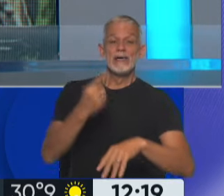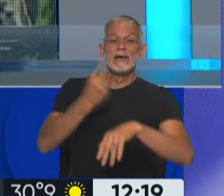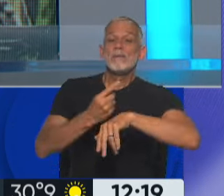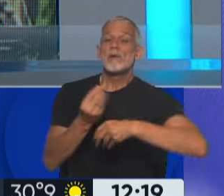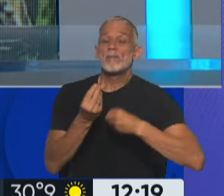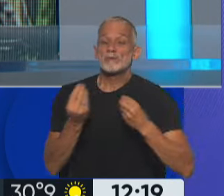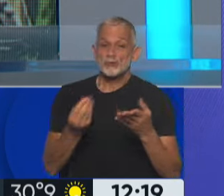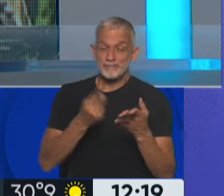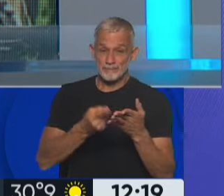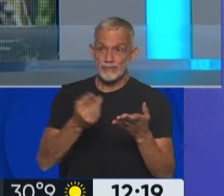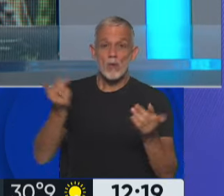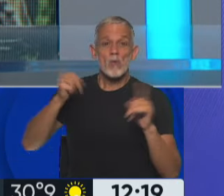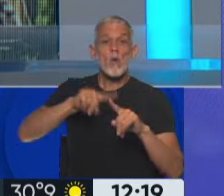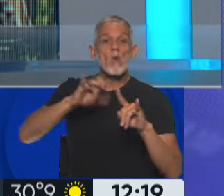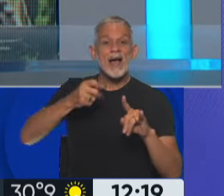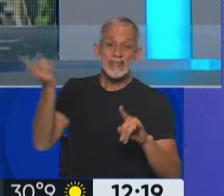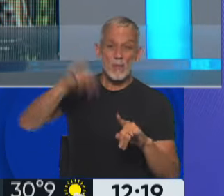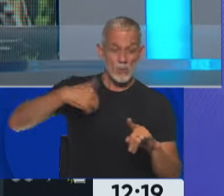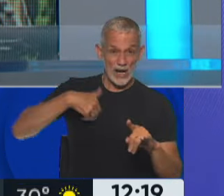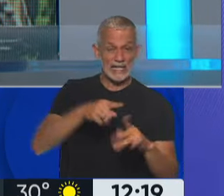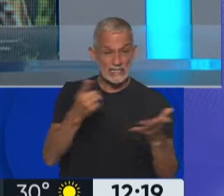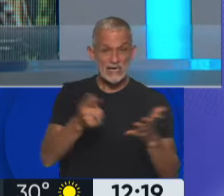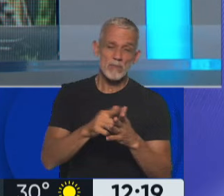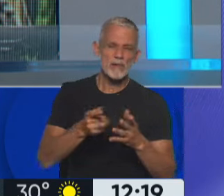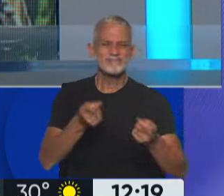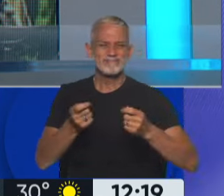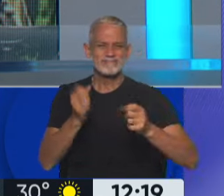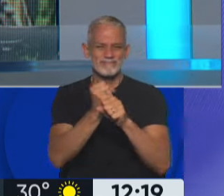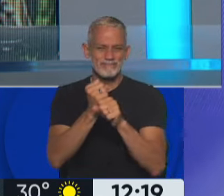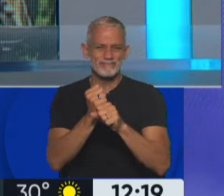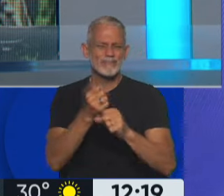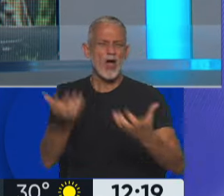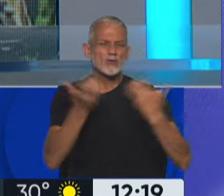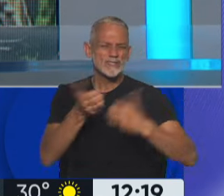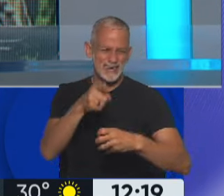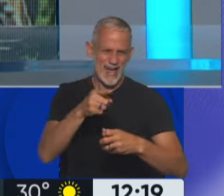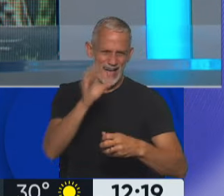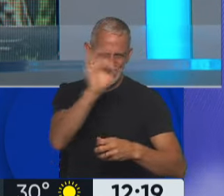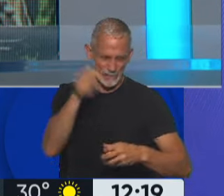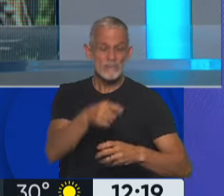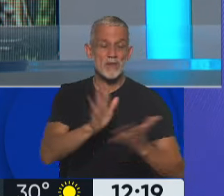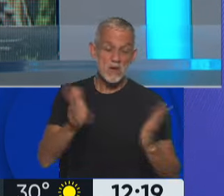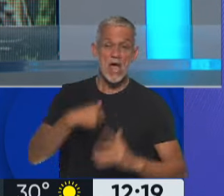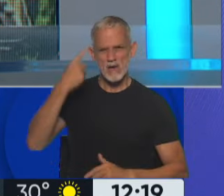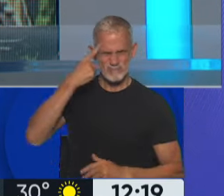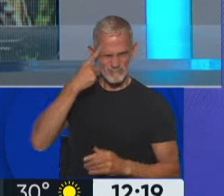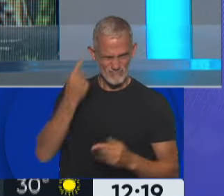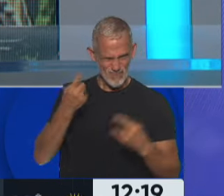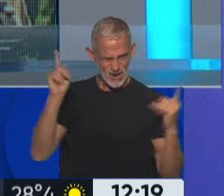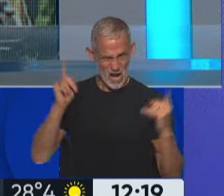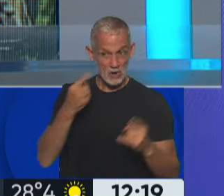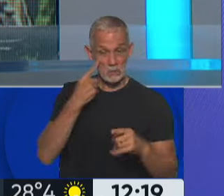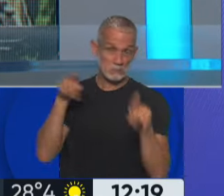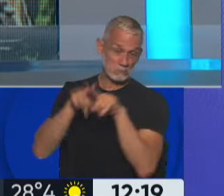fue cuando volvió wanara para la Argentina para conducir el programa de cocina beikof y ya ahí uno decía Qué raro no viven